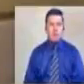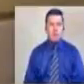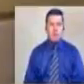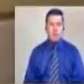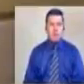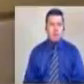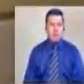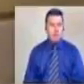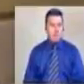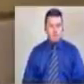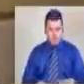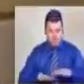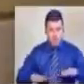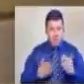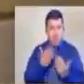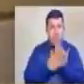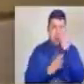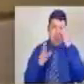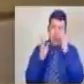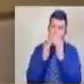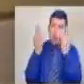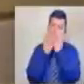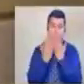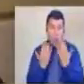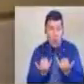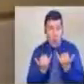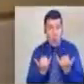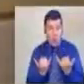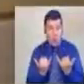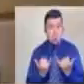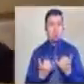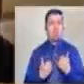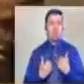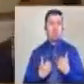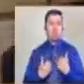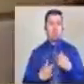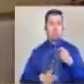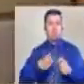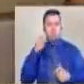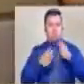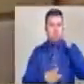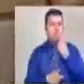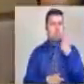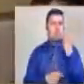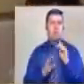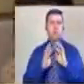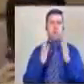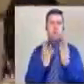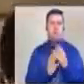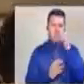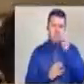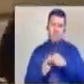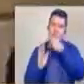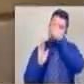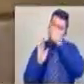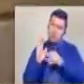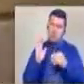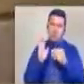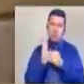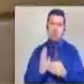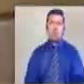que este nuevo acuerdo, este acuerdo que hoy nosotros en la Cámara, como lo hizo el Senado, debemos refrendar,